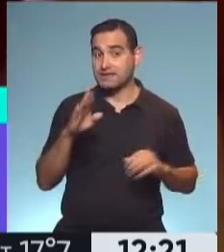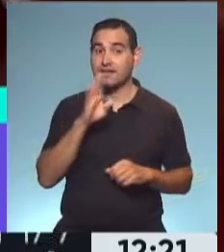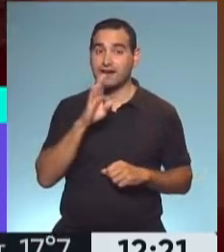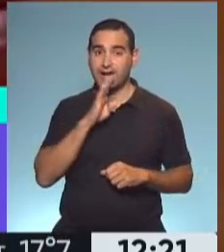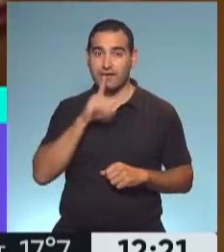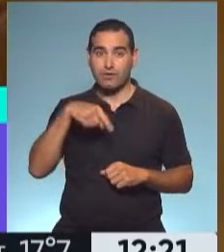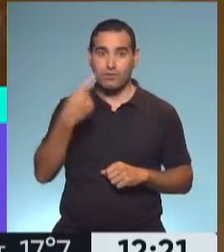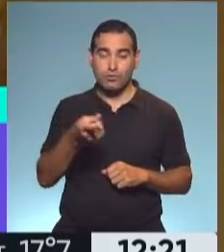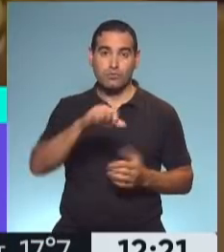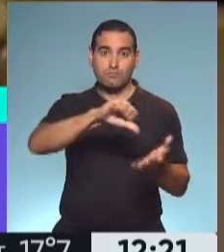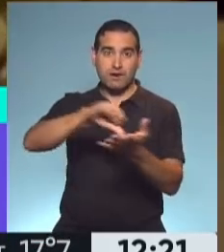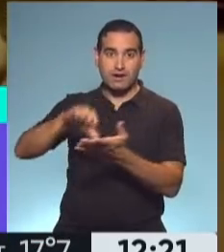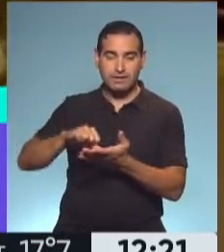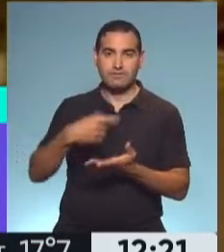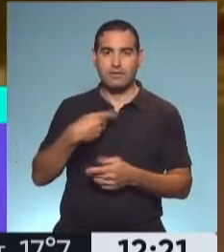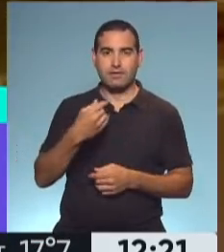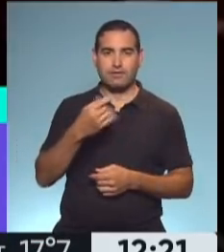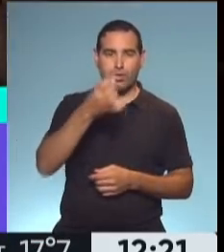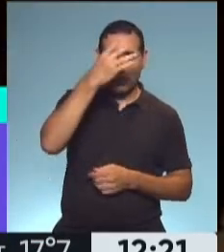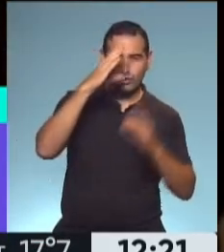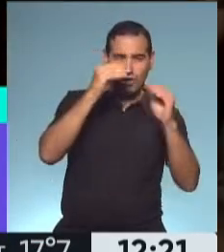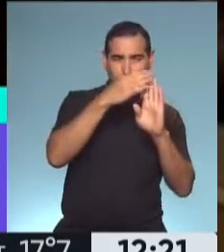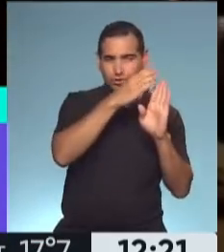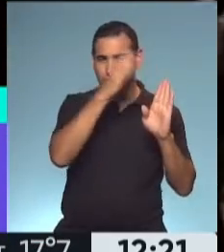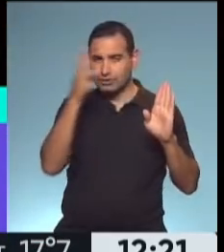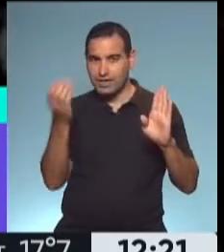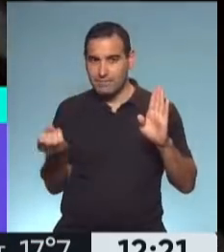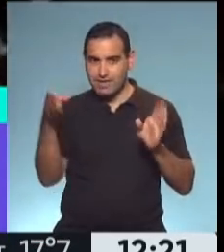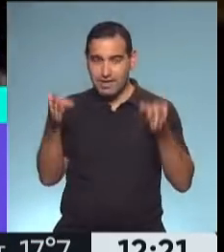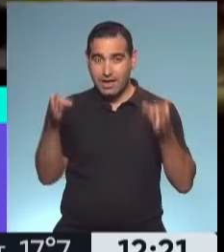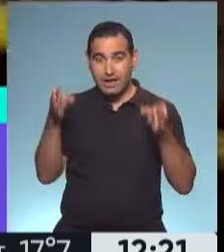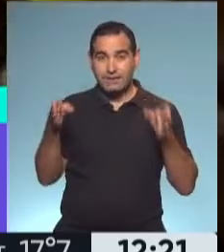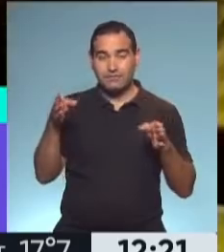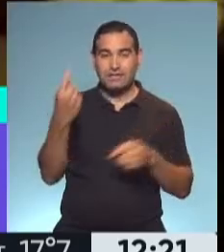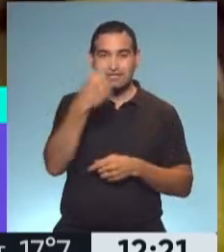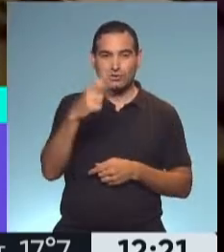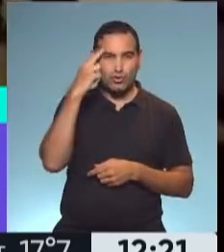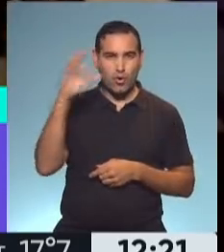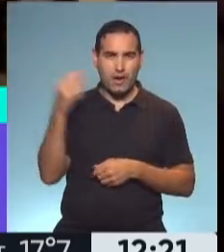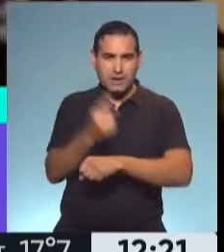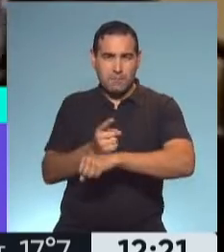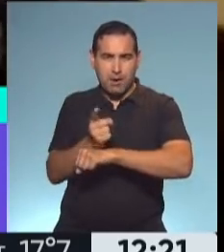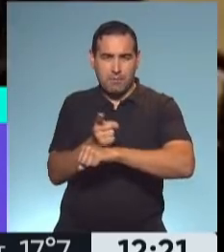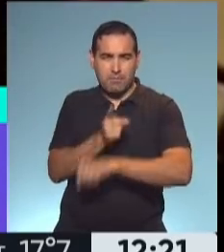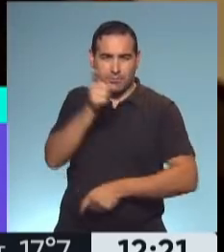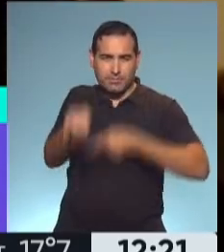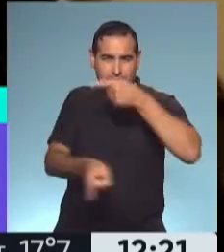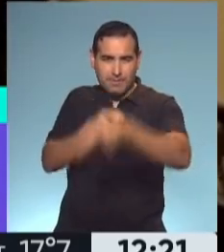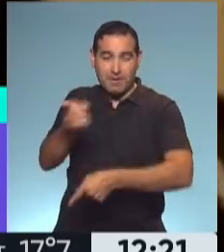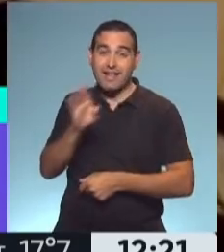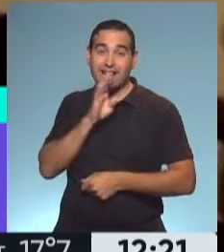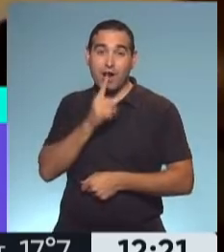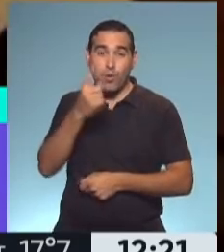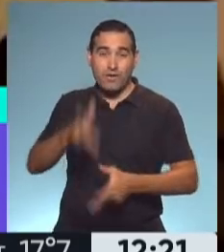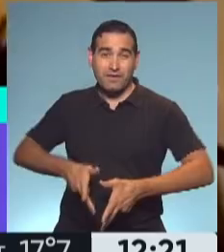de Occidente lanzaron entre la medianoche y las primeras horas de la mañana unos 190 cohetes contra Israel, donde un edificio